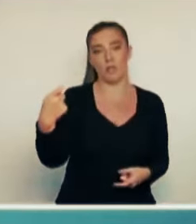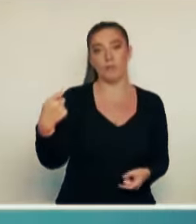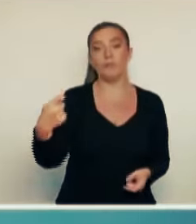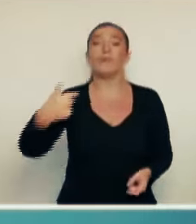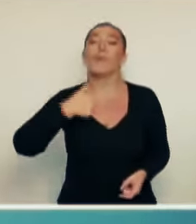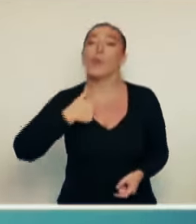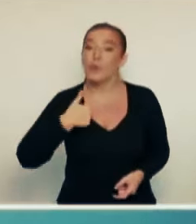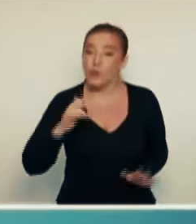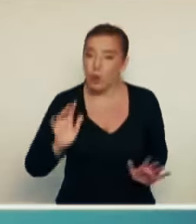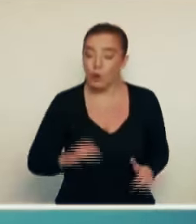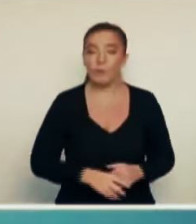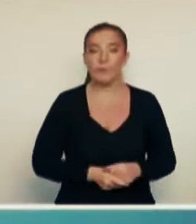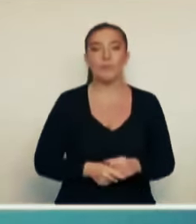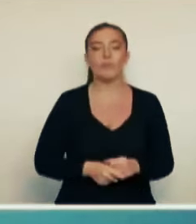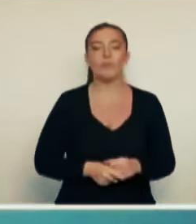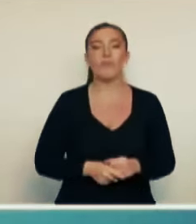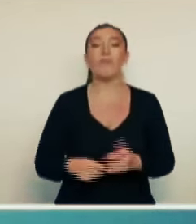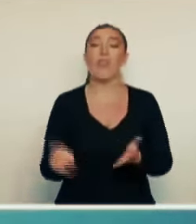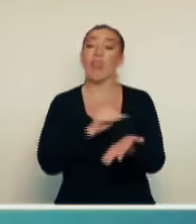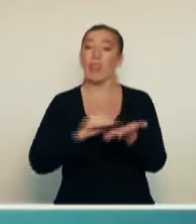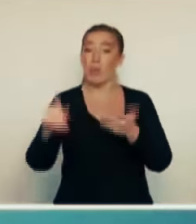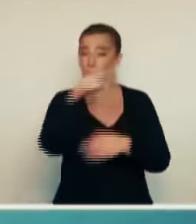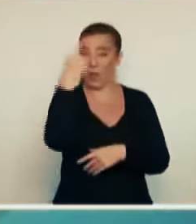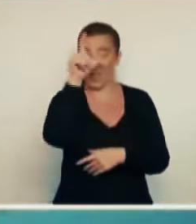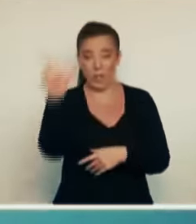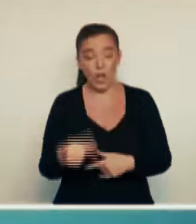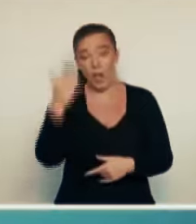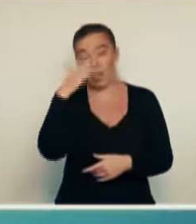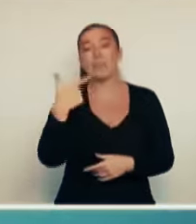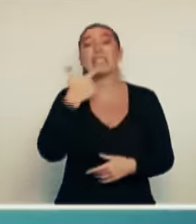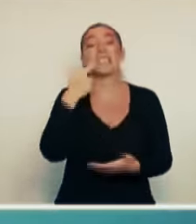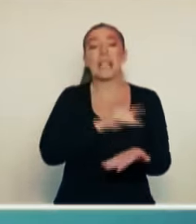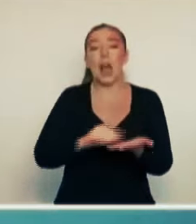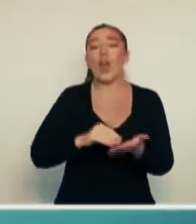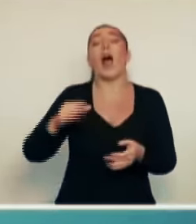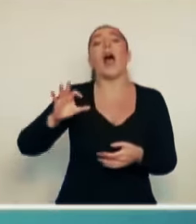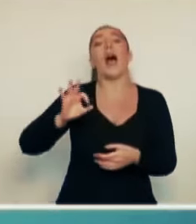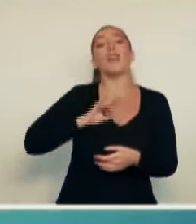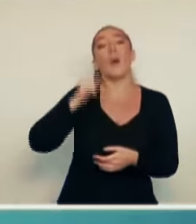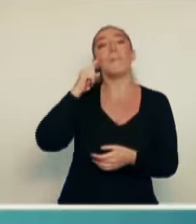era diputada nacional, fui senadora desde